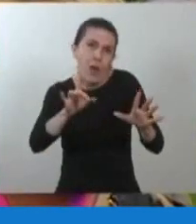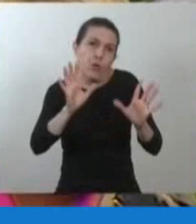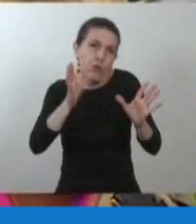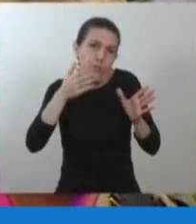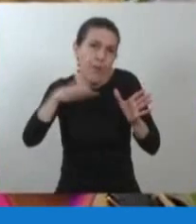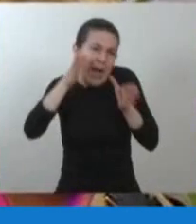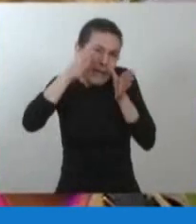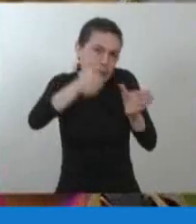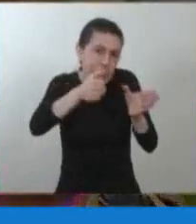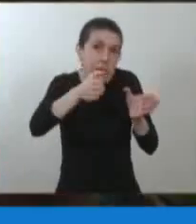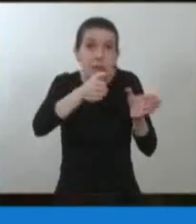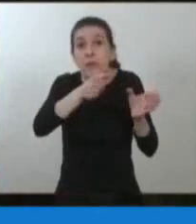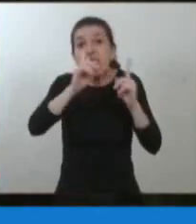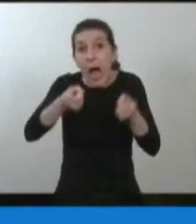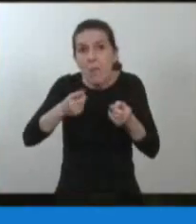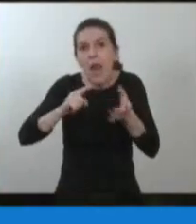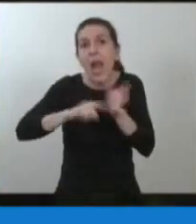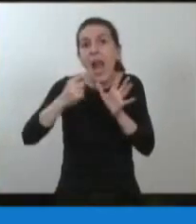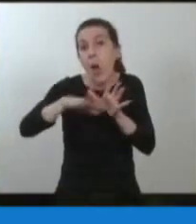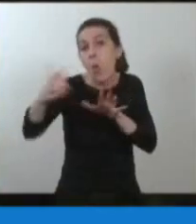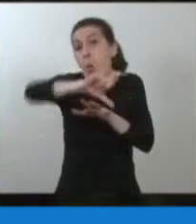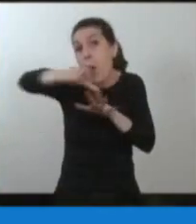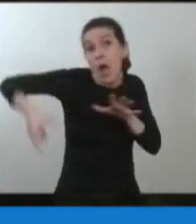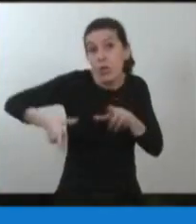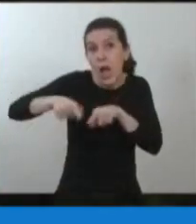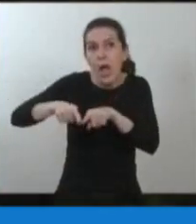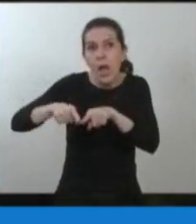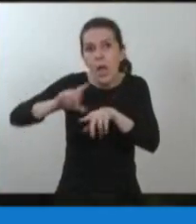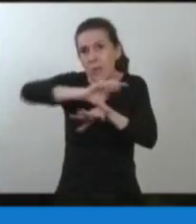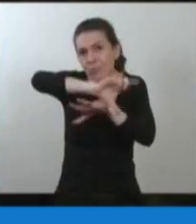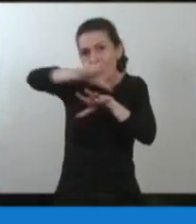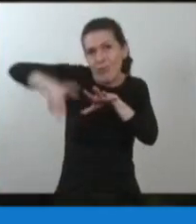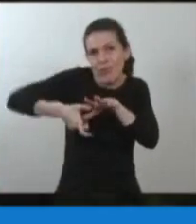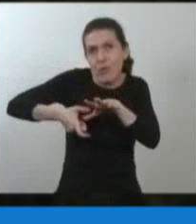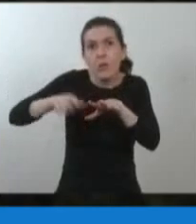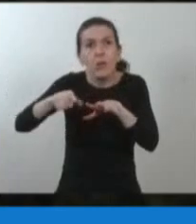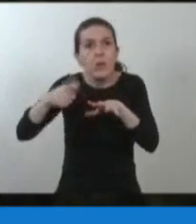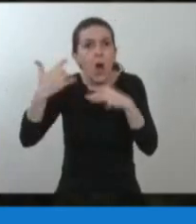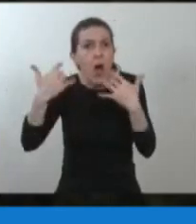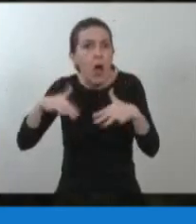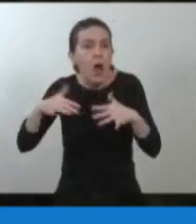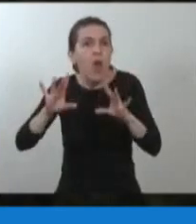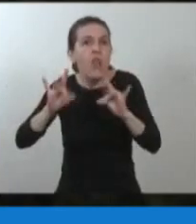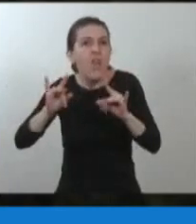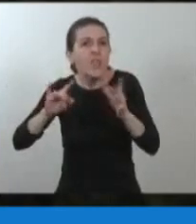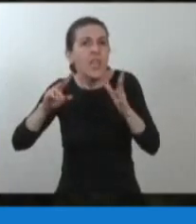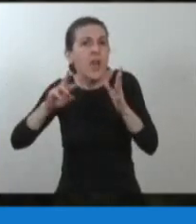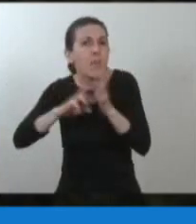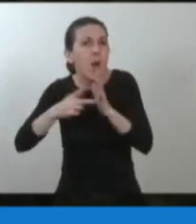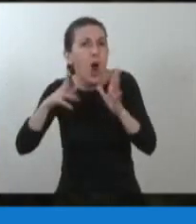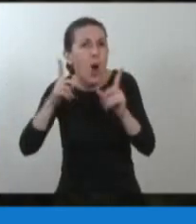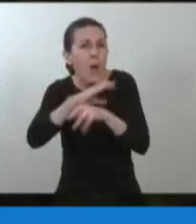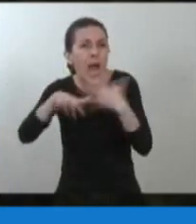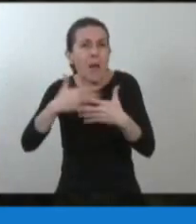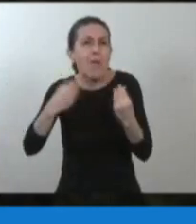el programa de la inseguridad del gran buenos aires porque cotidianamente vemos como los repito y los